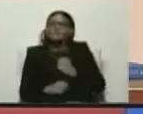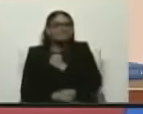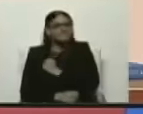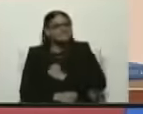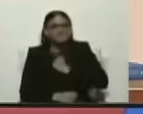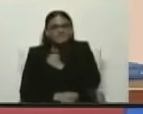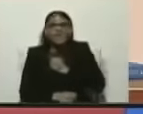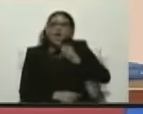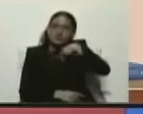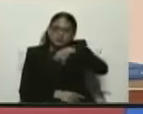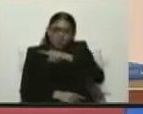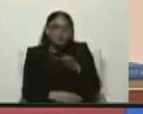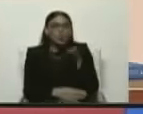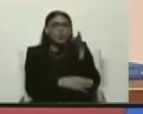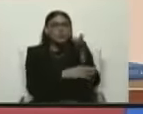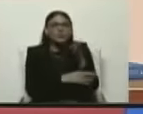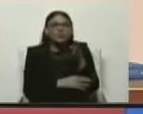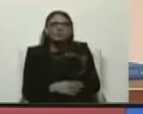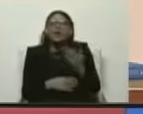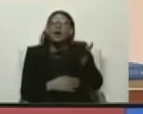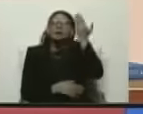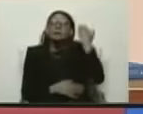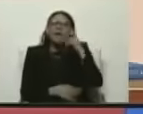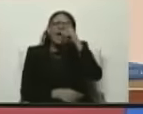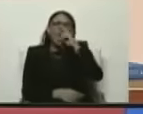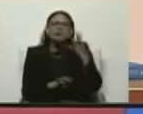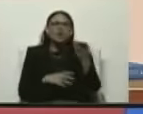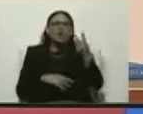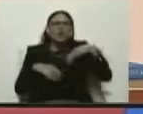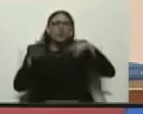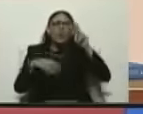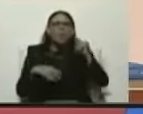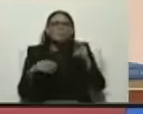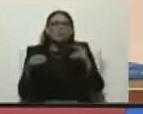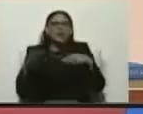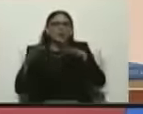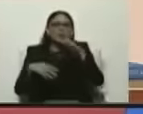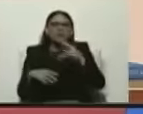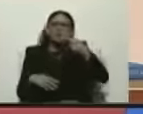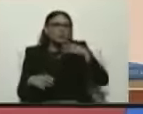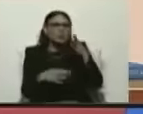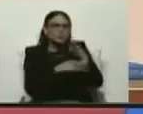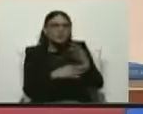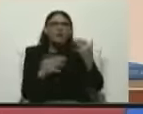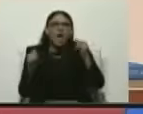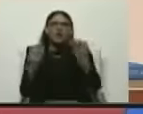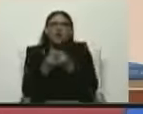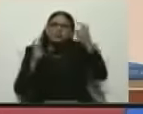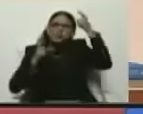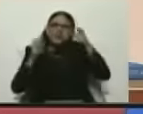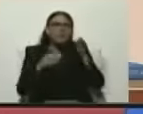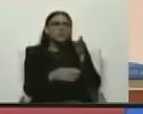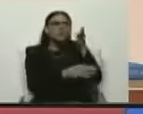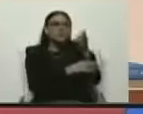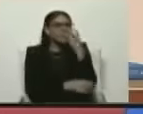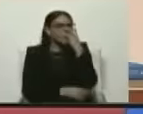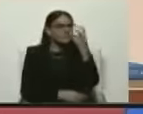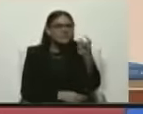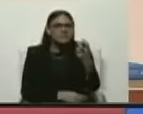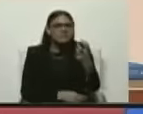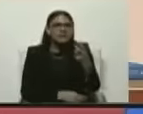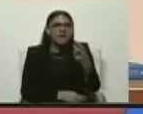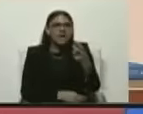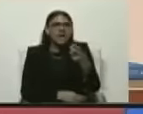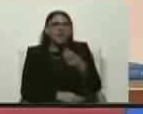Nosotros estuvimos allí en el año 2012 con el comandante Chávez y fuimos, y puedo